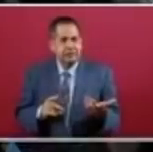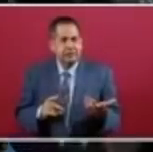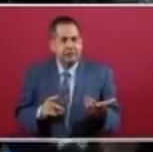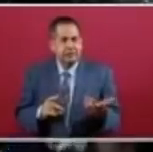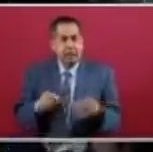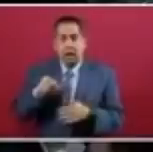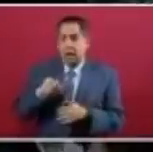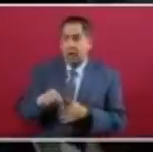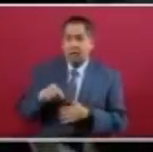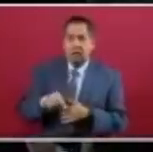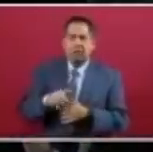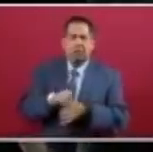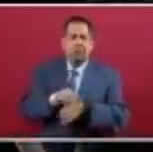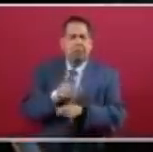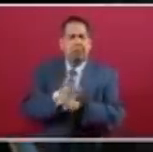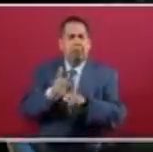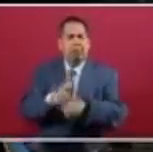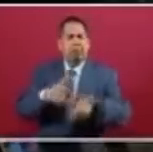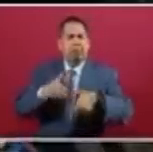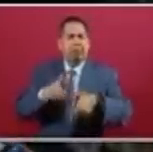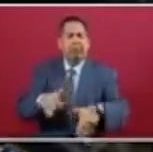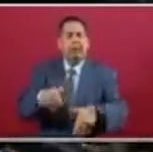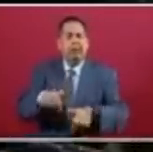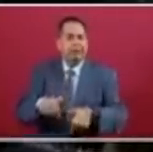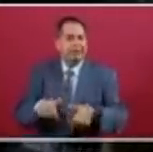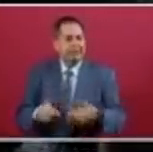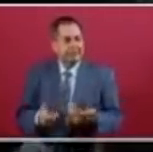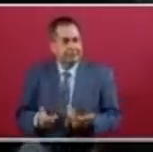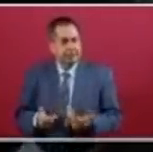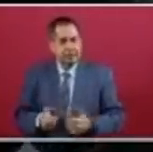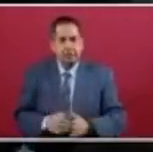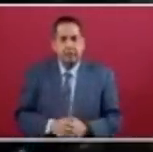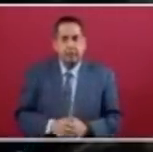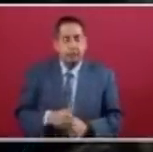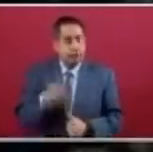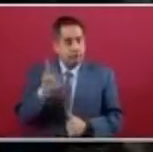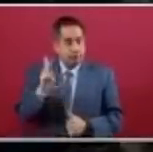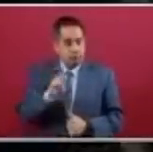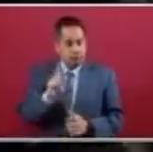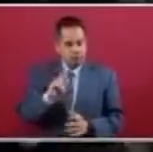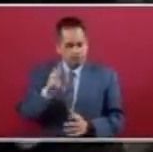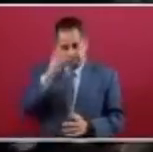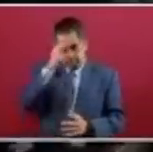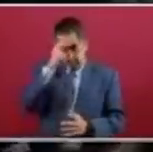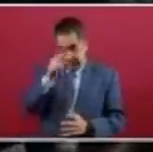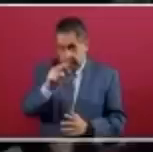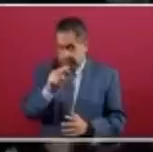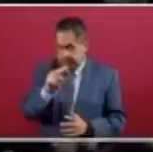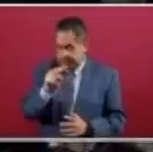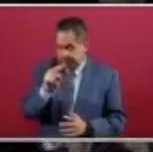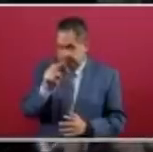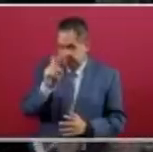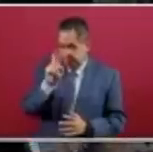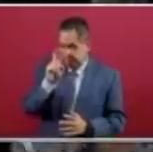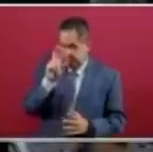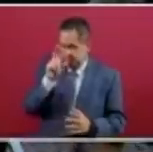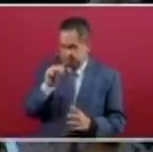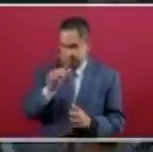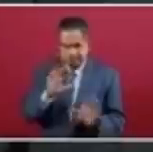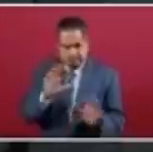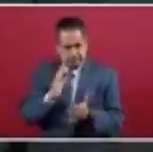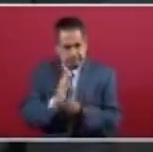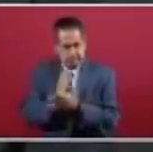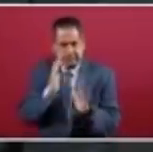se les permite. Pero México no es ya